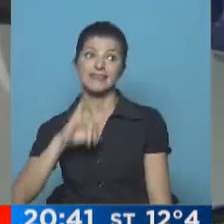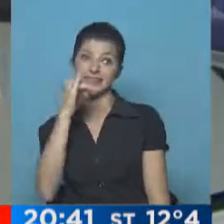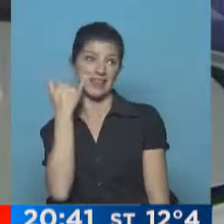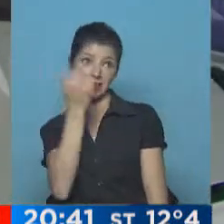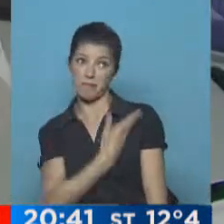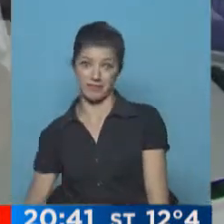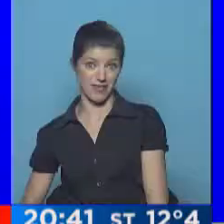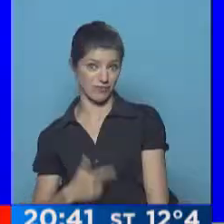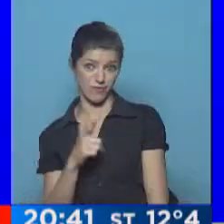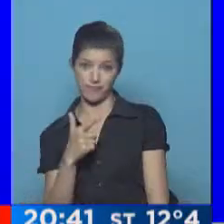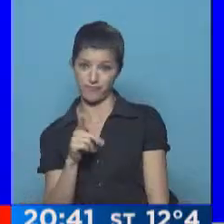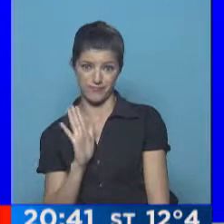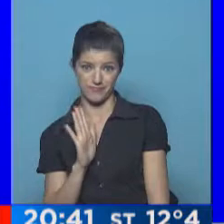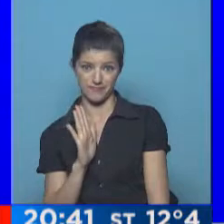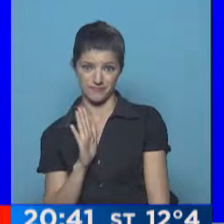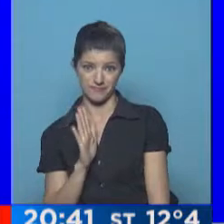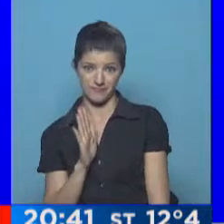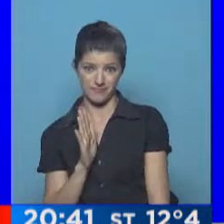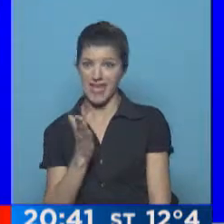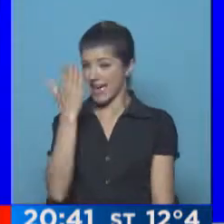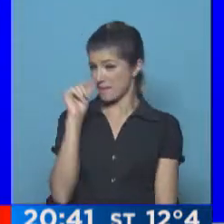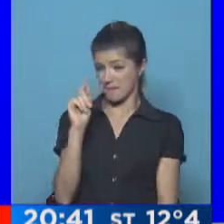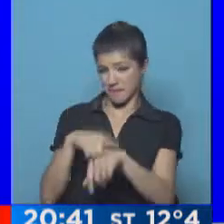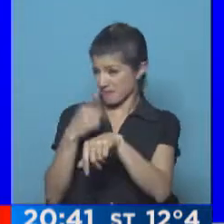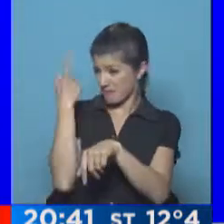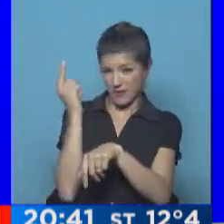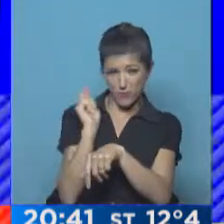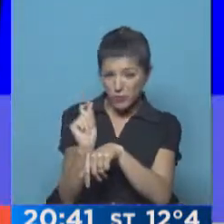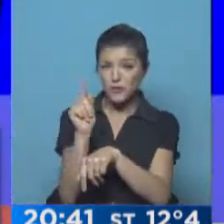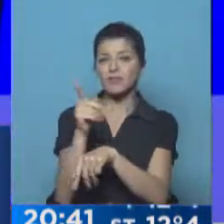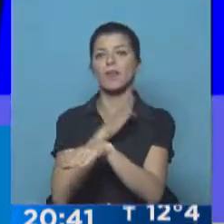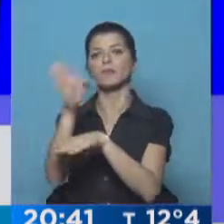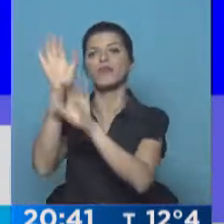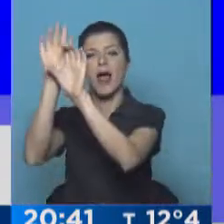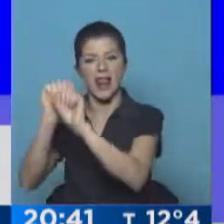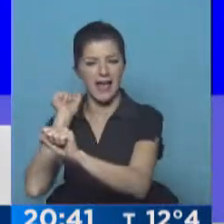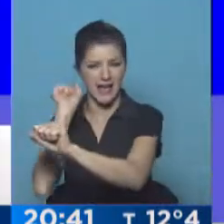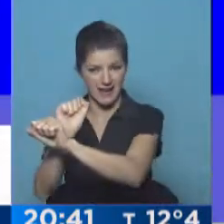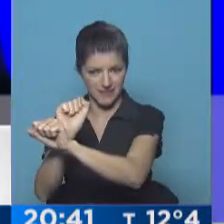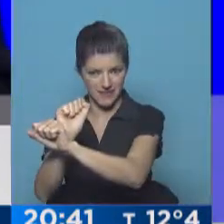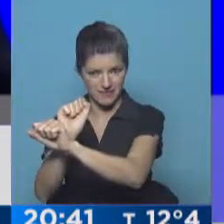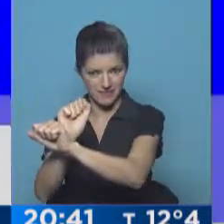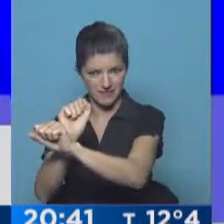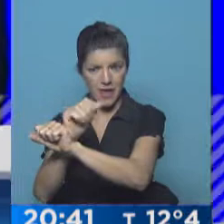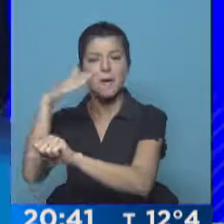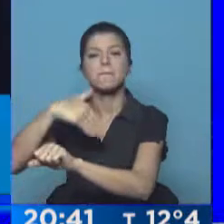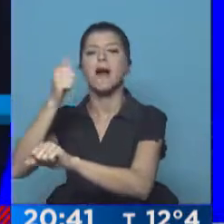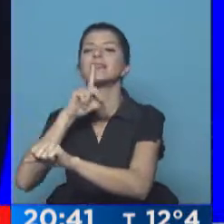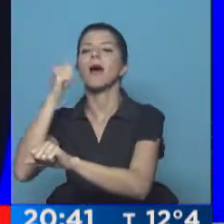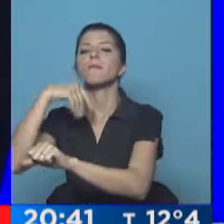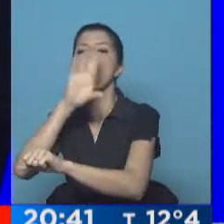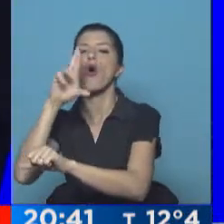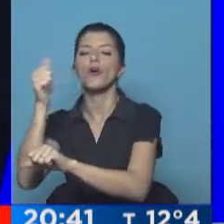una complicada va a tratar yo acaba de entrar hace minutos nada más a la cárcel de matamoros a lo que se llama lo que los guatemaltecos denominan